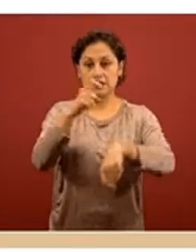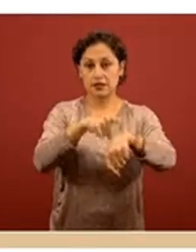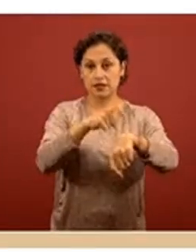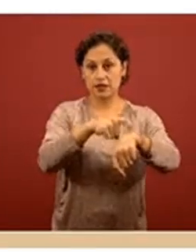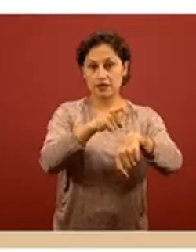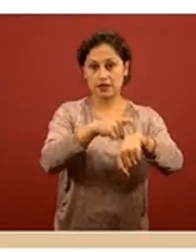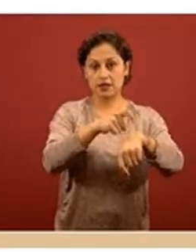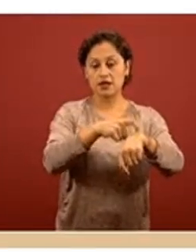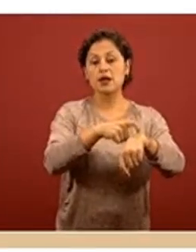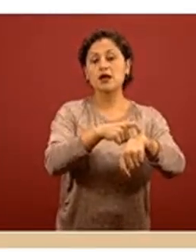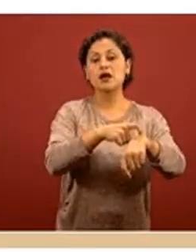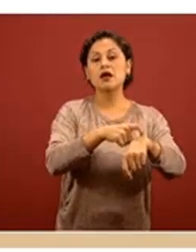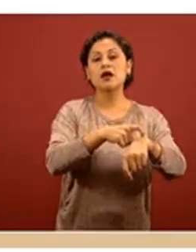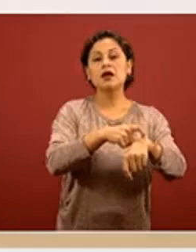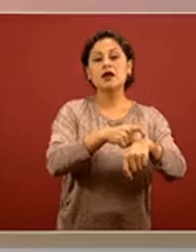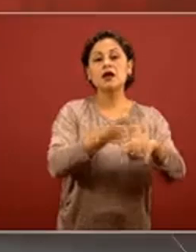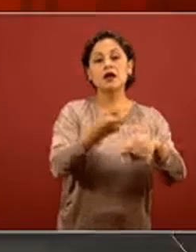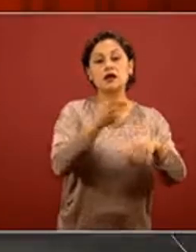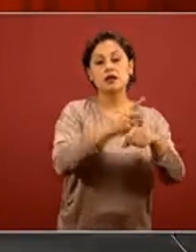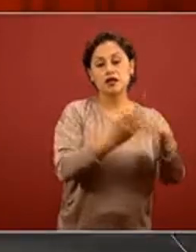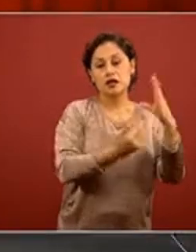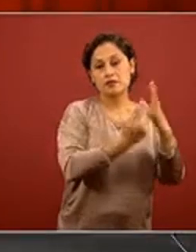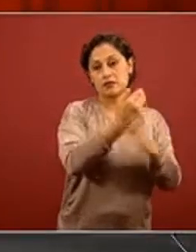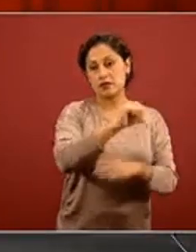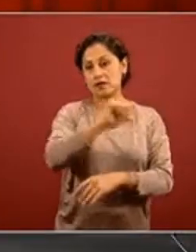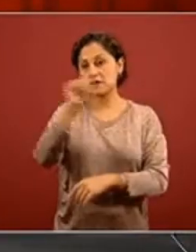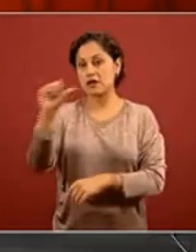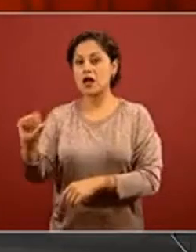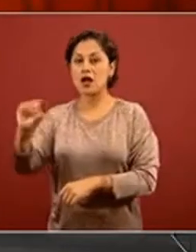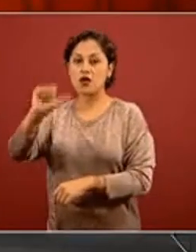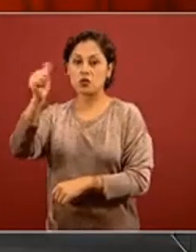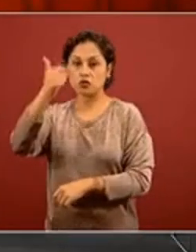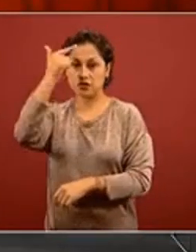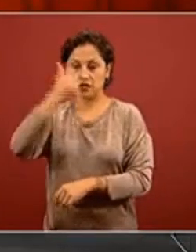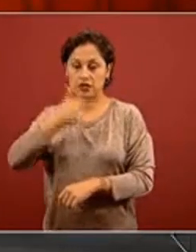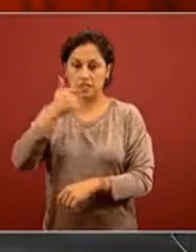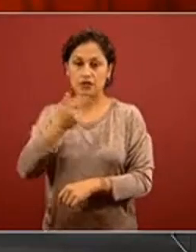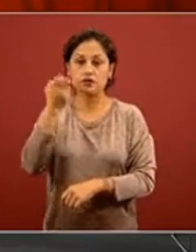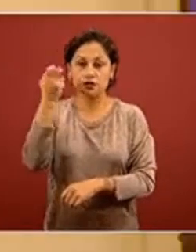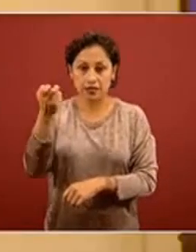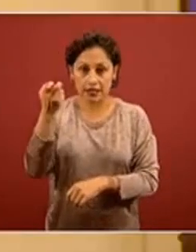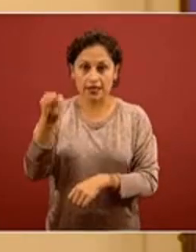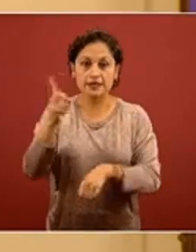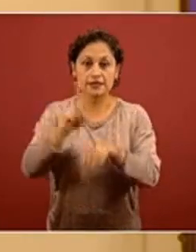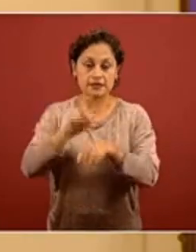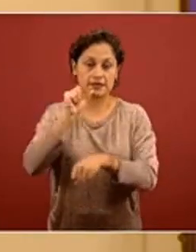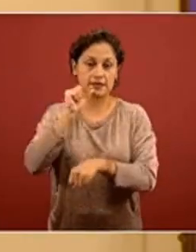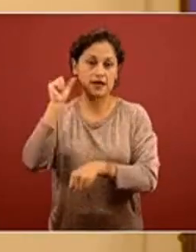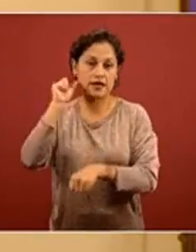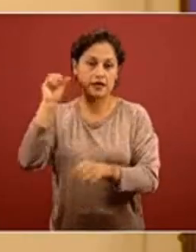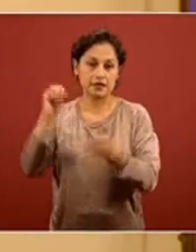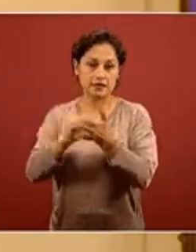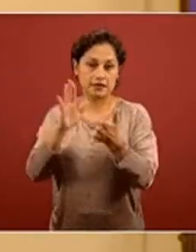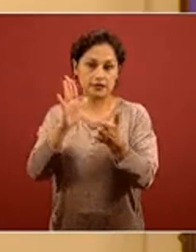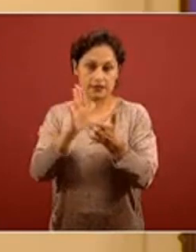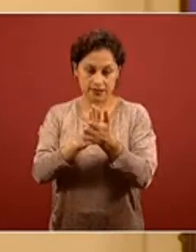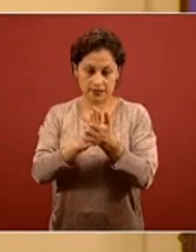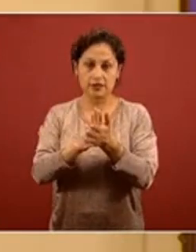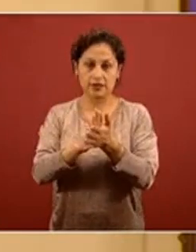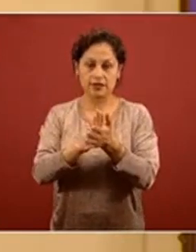las 23:59 del día previo, es decir, del día 26, y esa es la información que vamos a ver en esta y en las siguientes